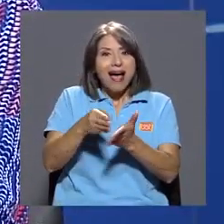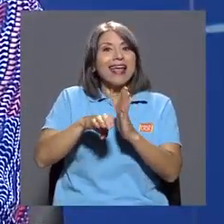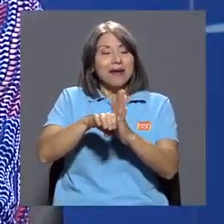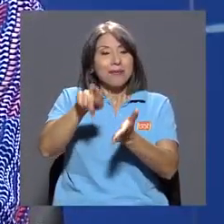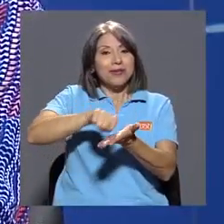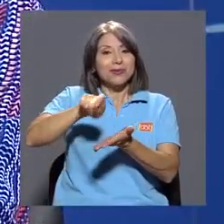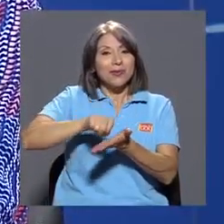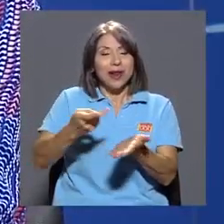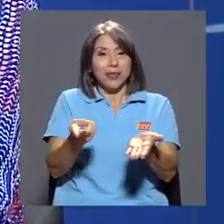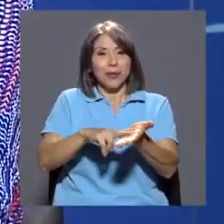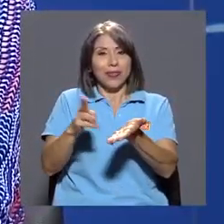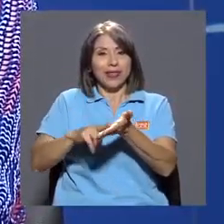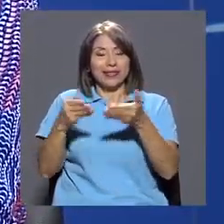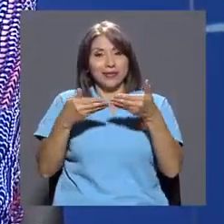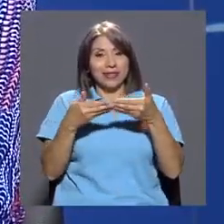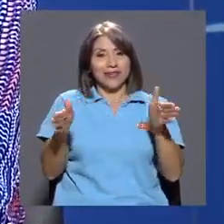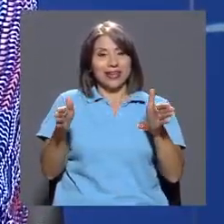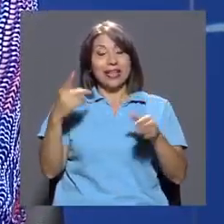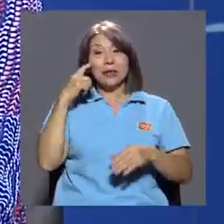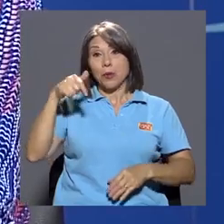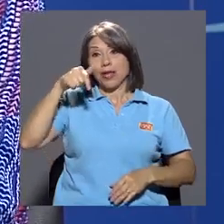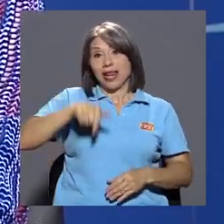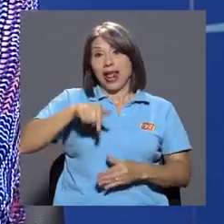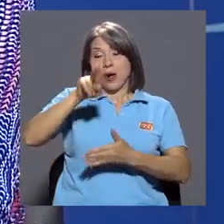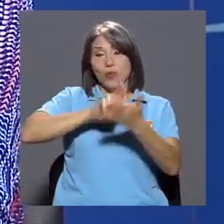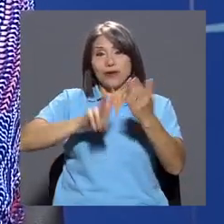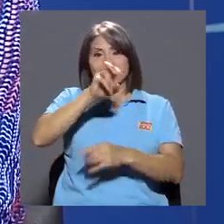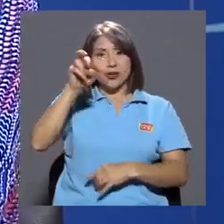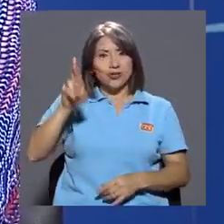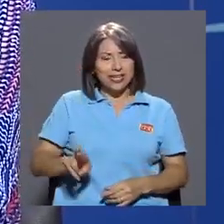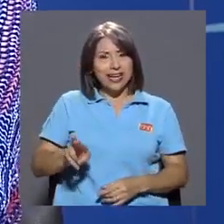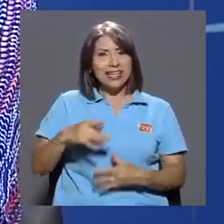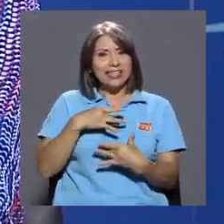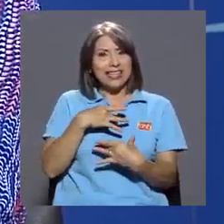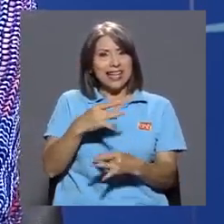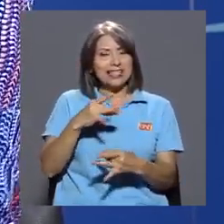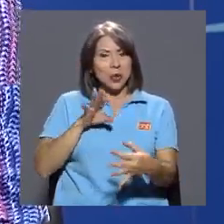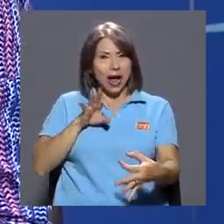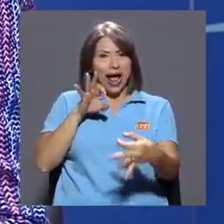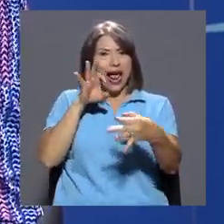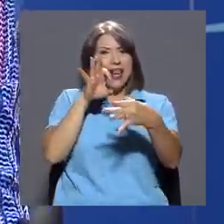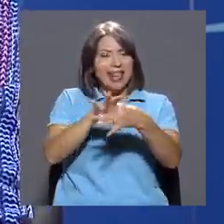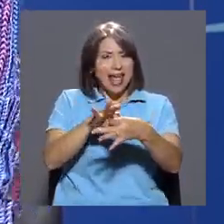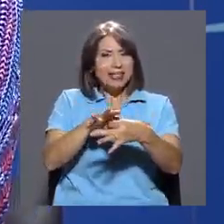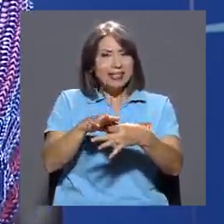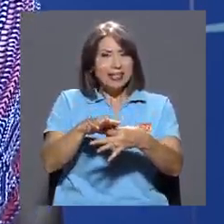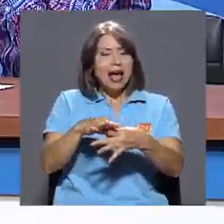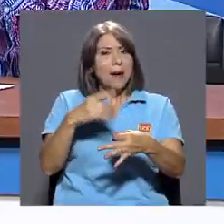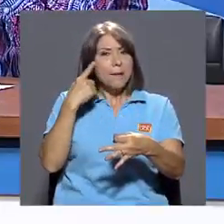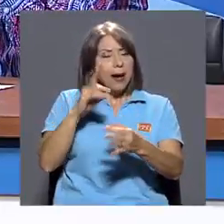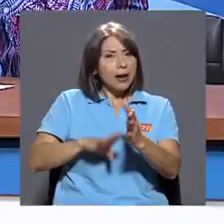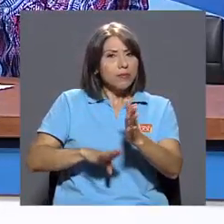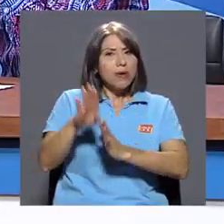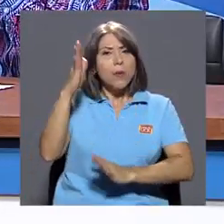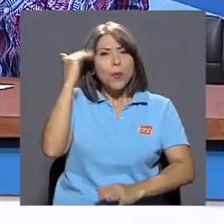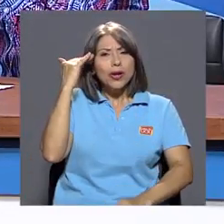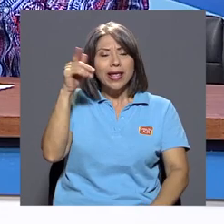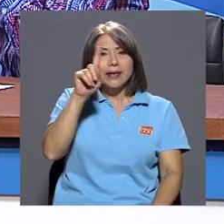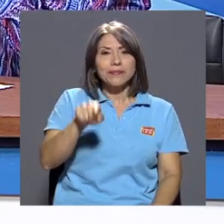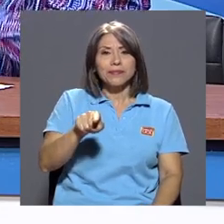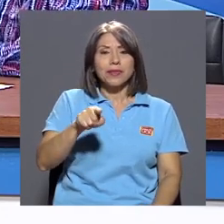contrataciones abiertas. ¿Por qué la Universidad de Costa Rica se interesó en tener esta alianza para poder dar este primer paso? Claro, nosotros